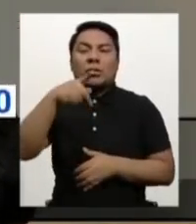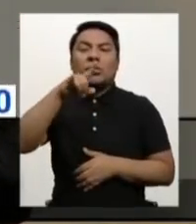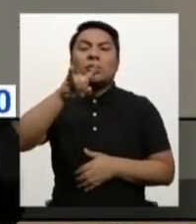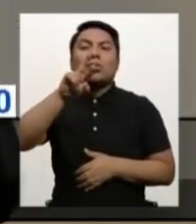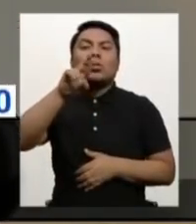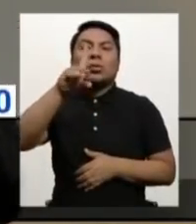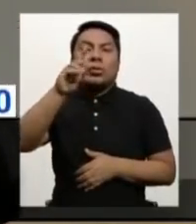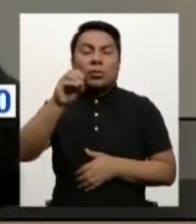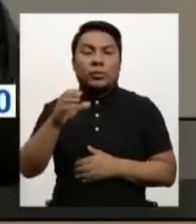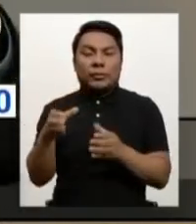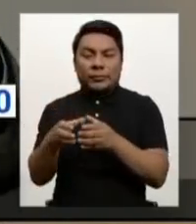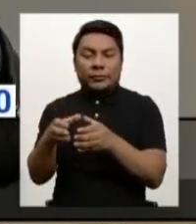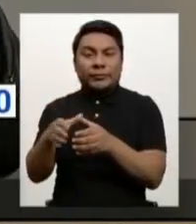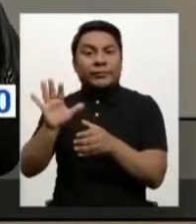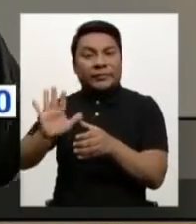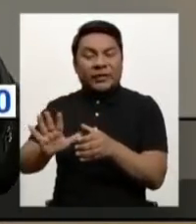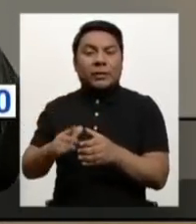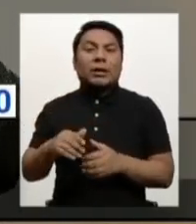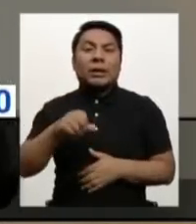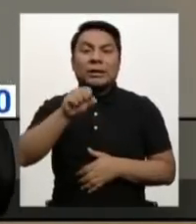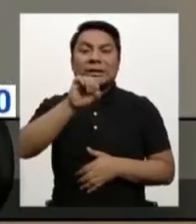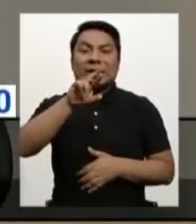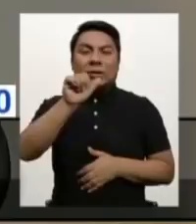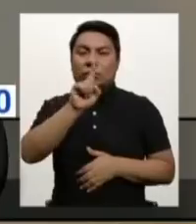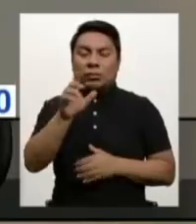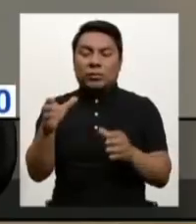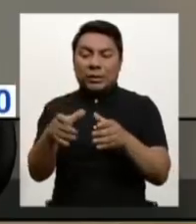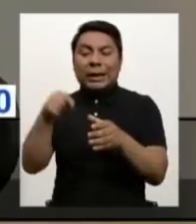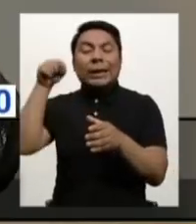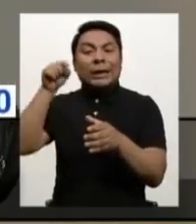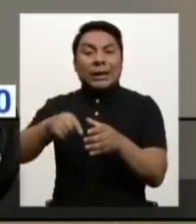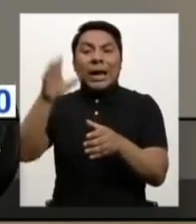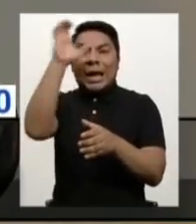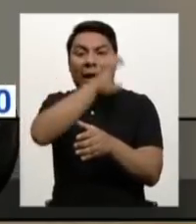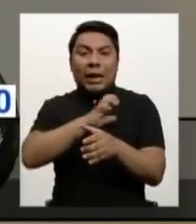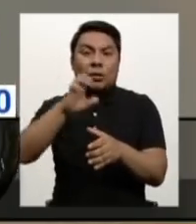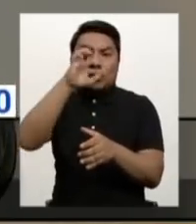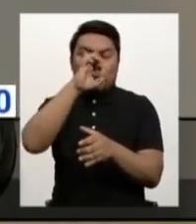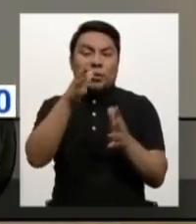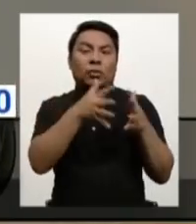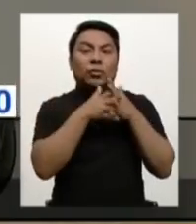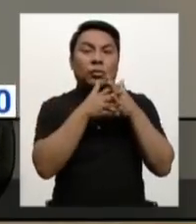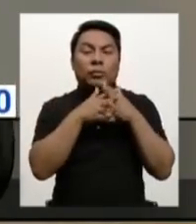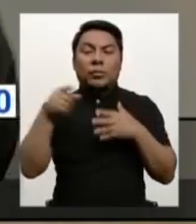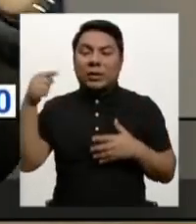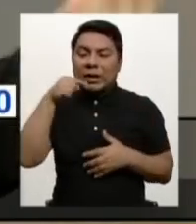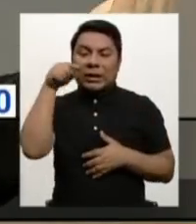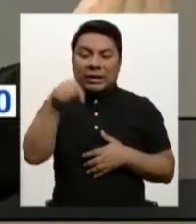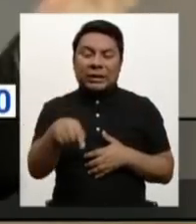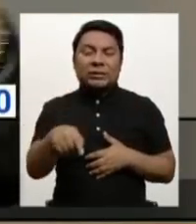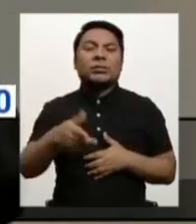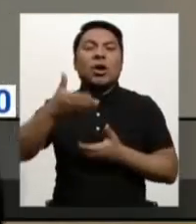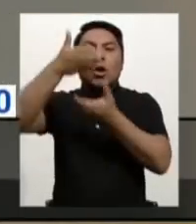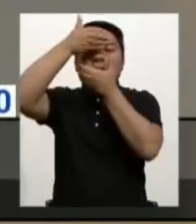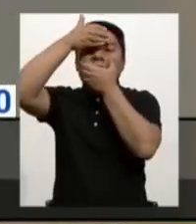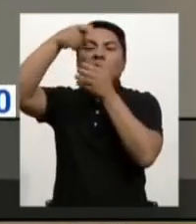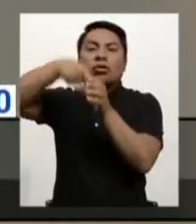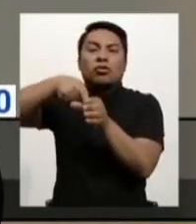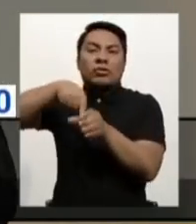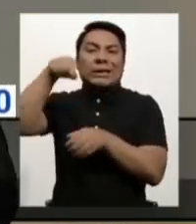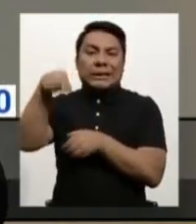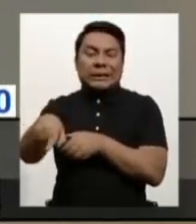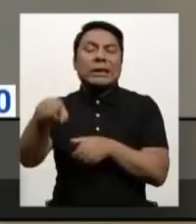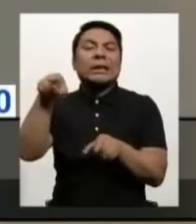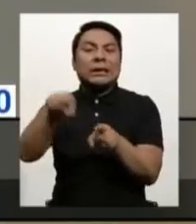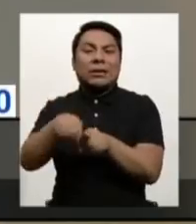no sirio y al que tanto estados unidos como la unión europea consideran una organización terrorista opuesta al gobierno de